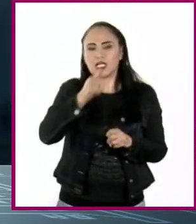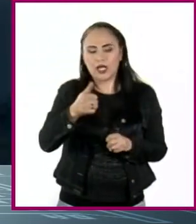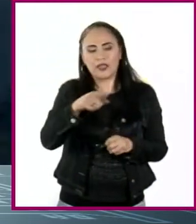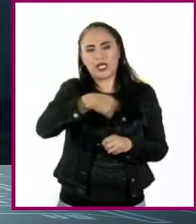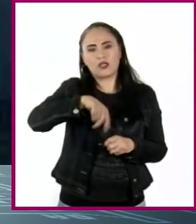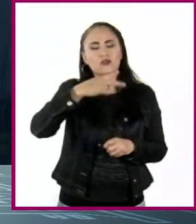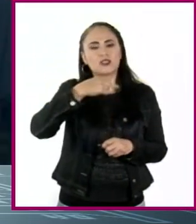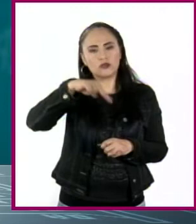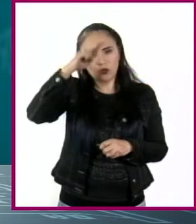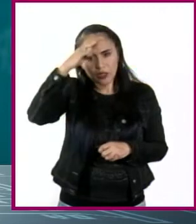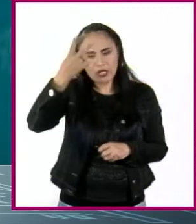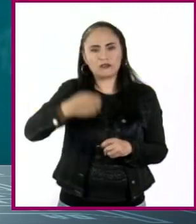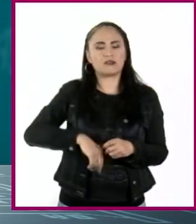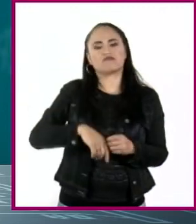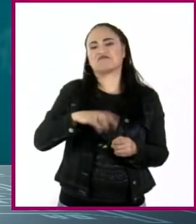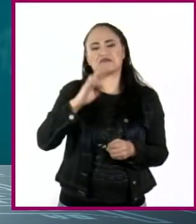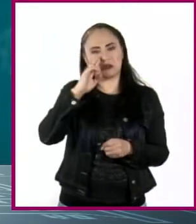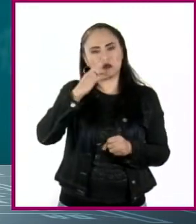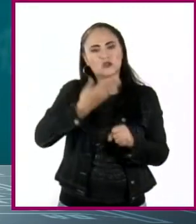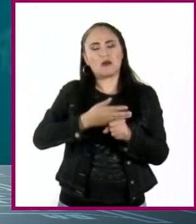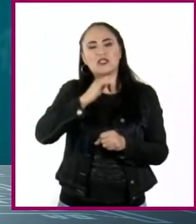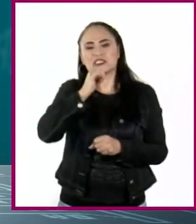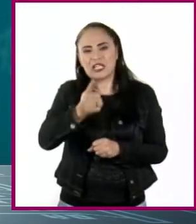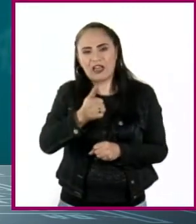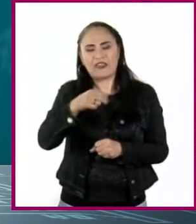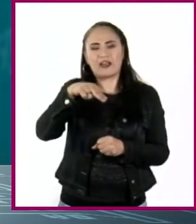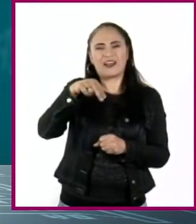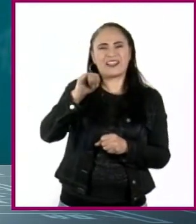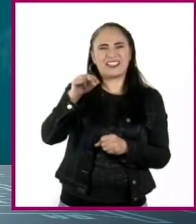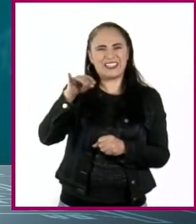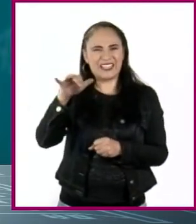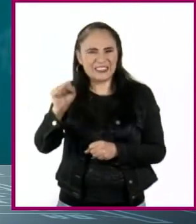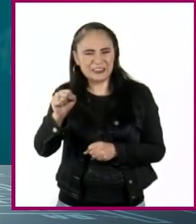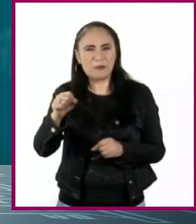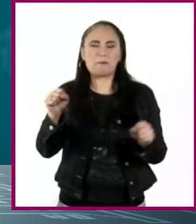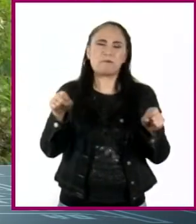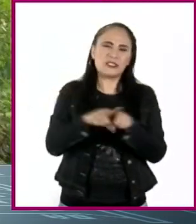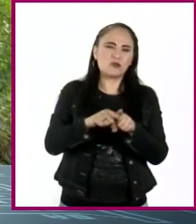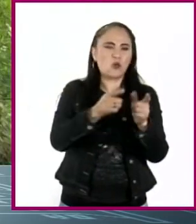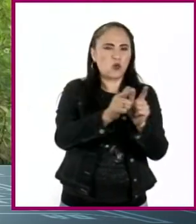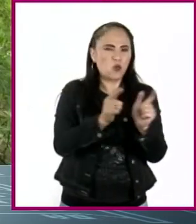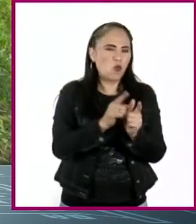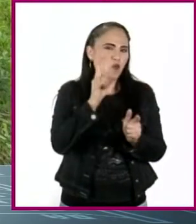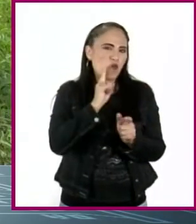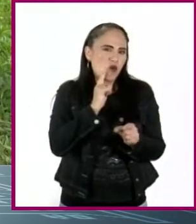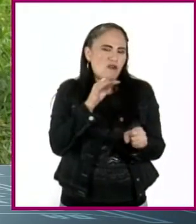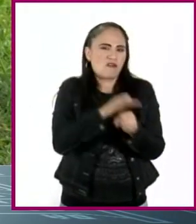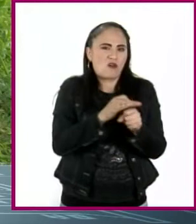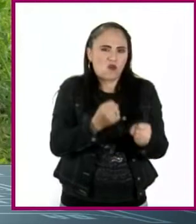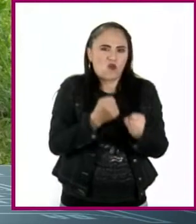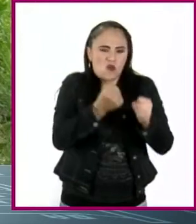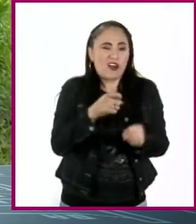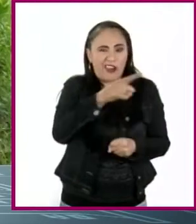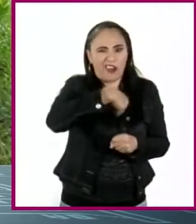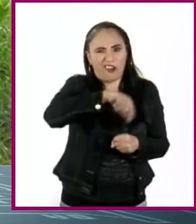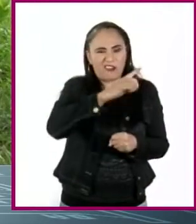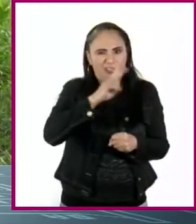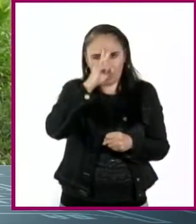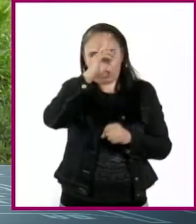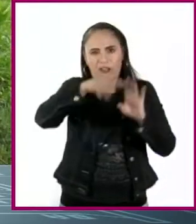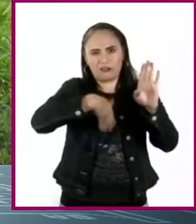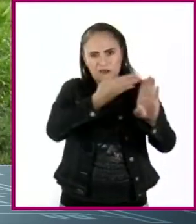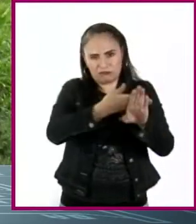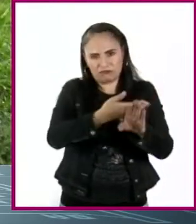irresponsables, ninis, y en el caso de grupos feministas se les considera violentas o delincuentes. Sobre las personas indígenas, los